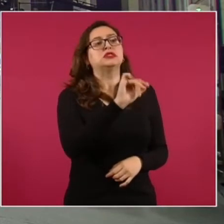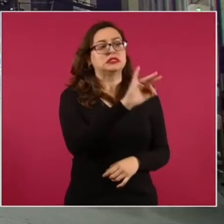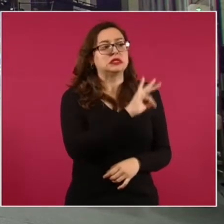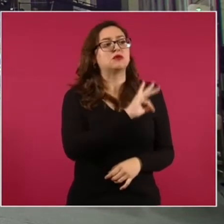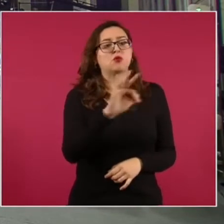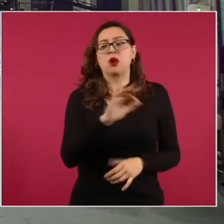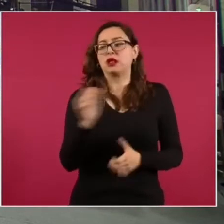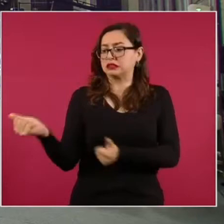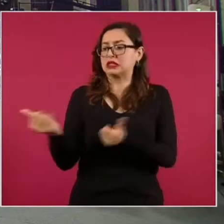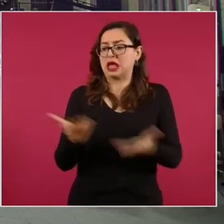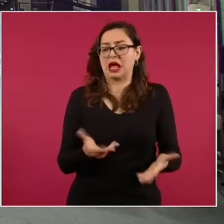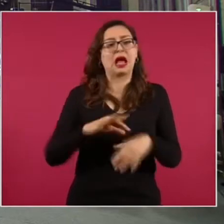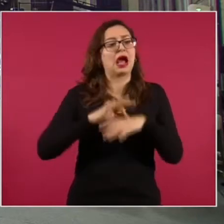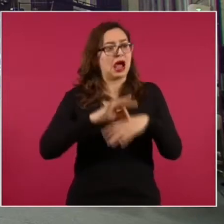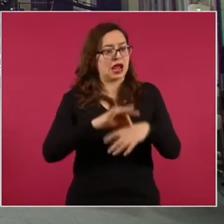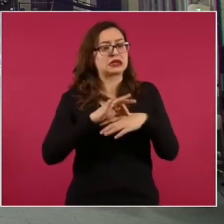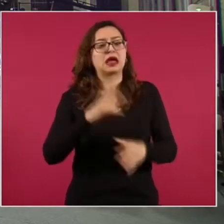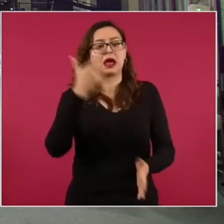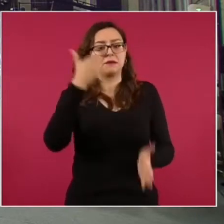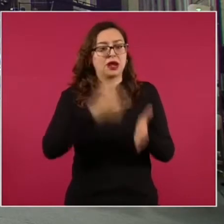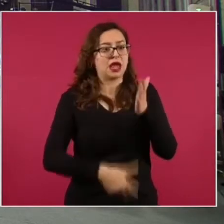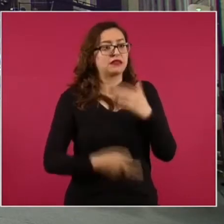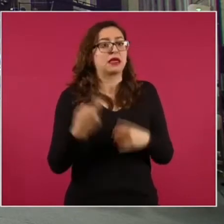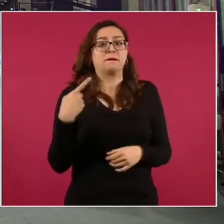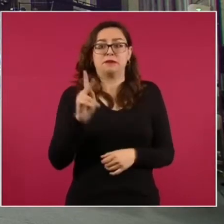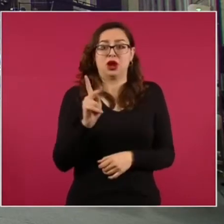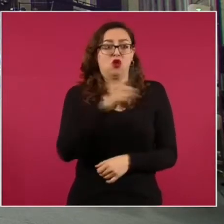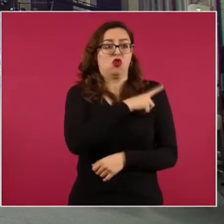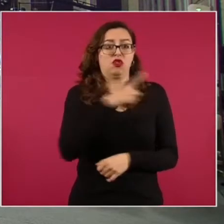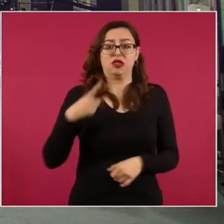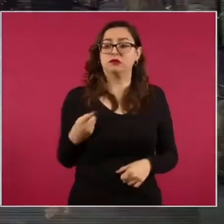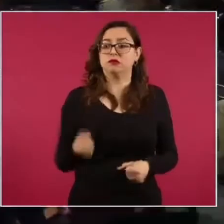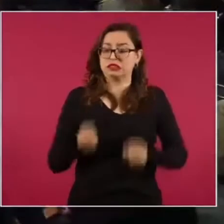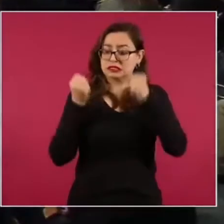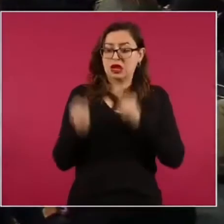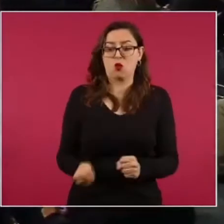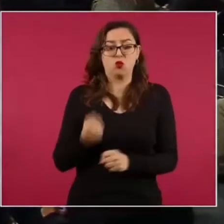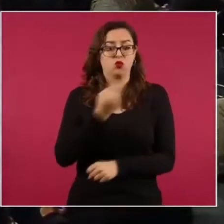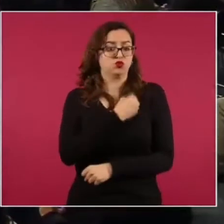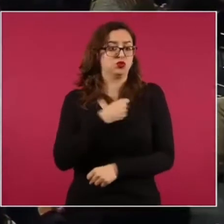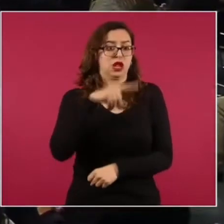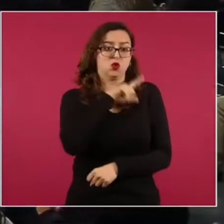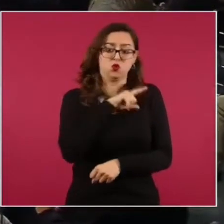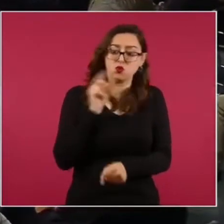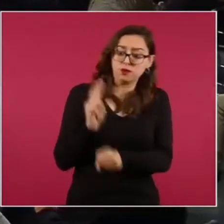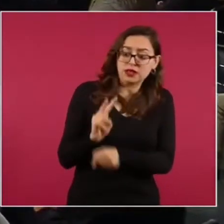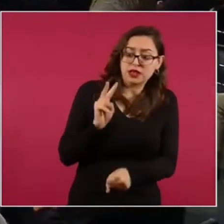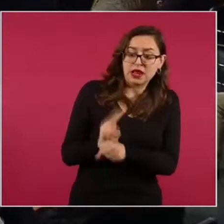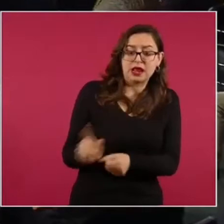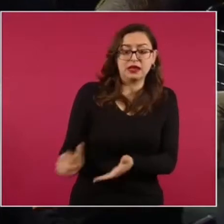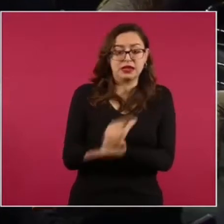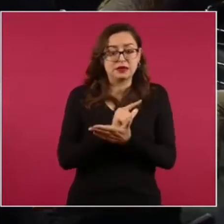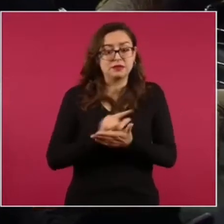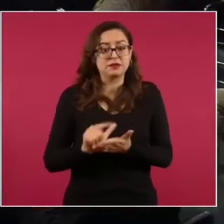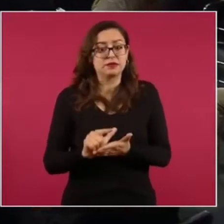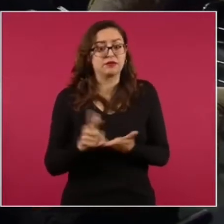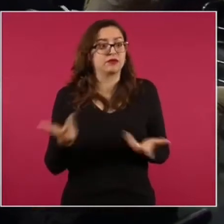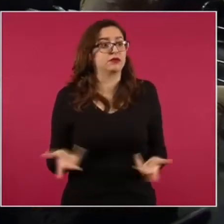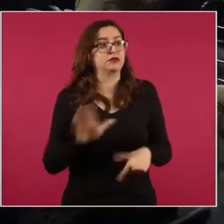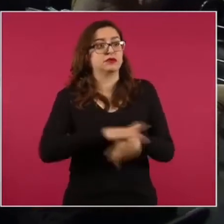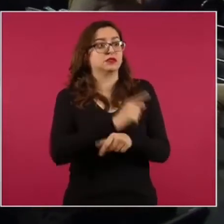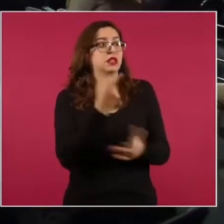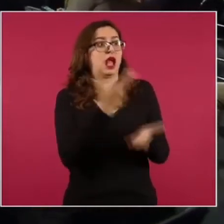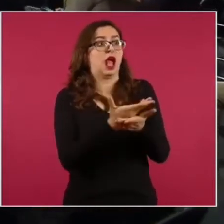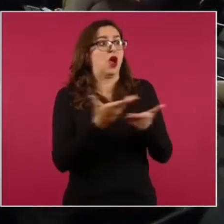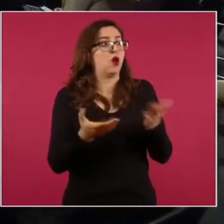carne barata, pero sí se garanticen por las autoridades, en este caso Senacica, la inspección Sí, porque pero- las empresas no van a